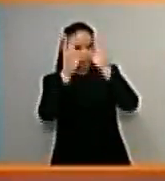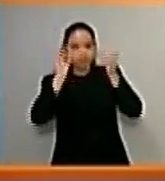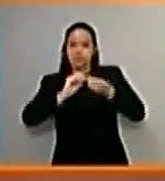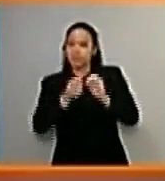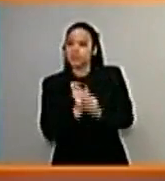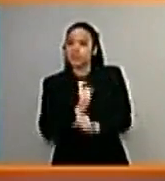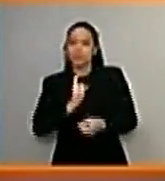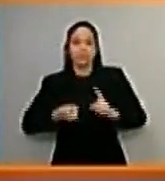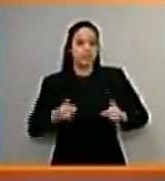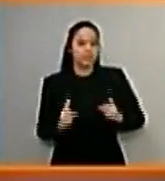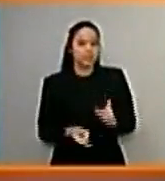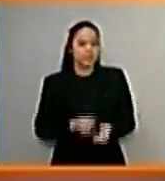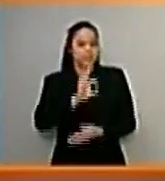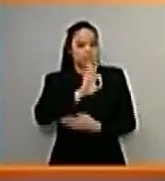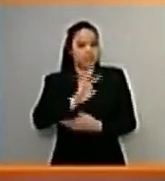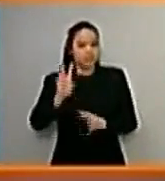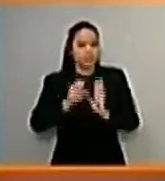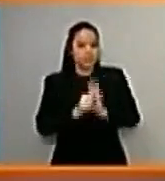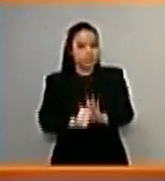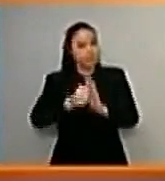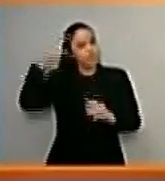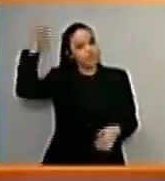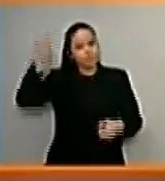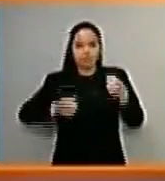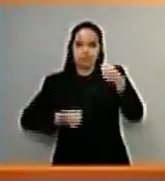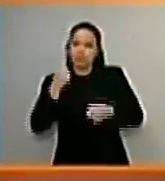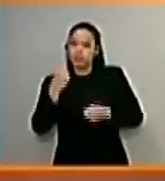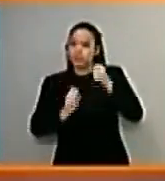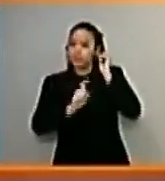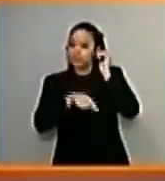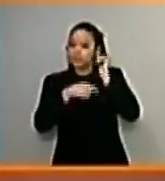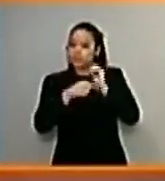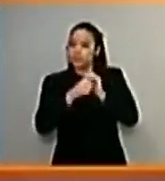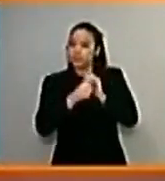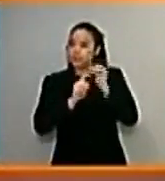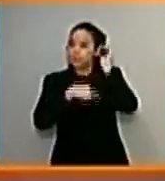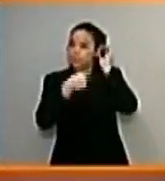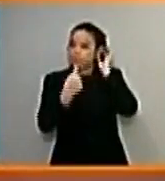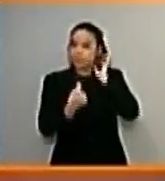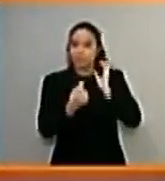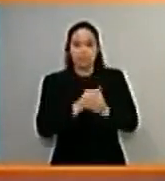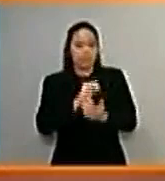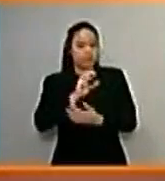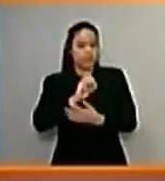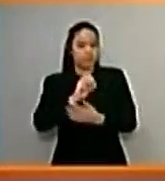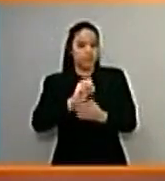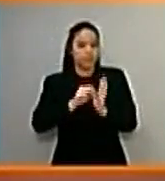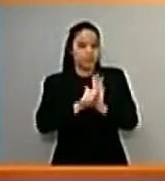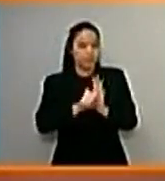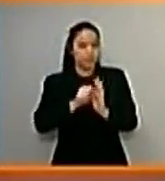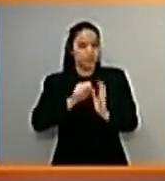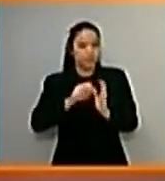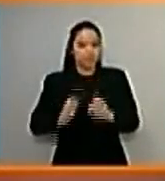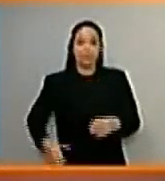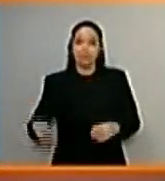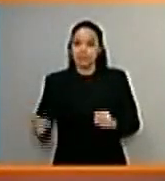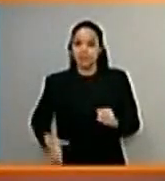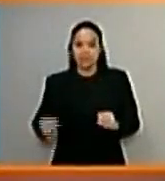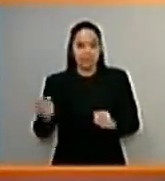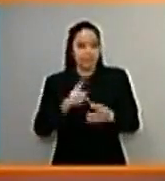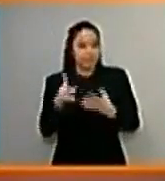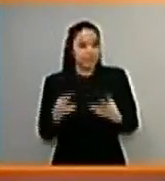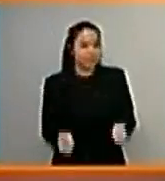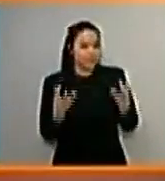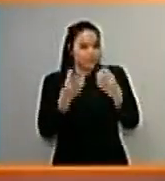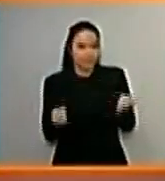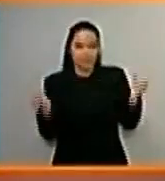número afortunado fue el 94 con su símbolo de sueños carro, y a las 3 de la tarde 11 con su símbolo de sueños perro, y con estos hicimos entrega